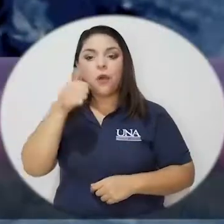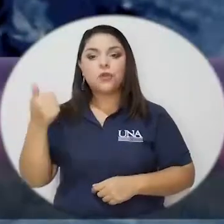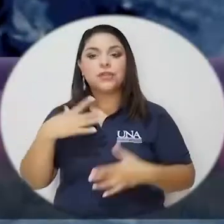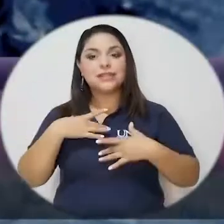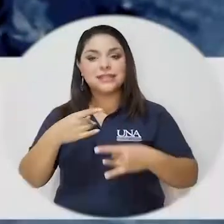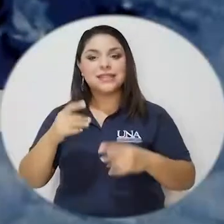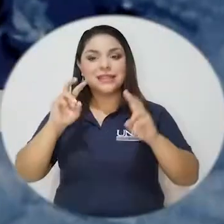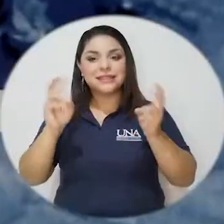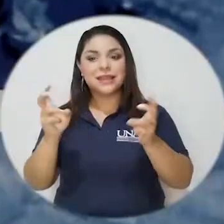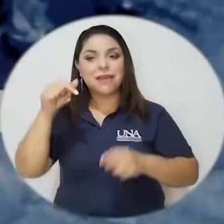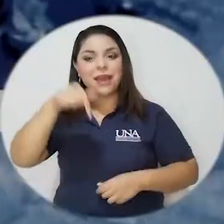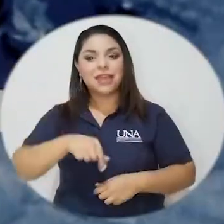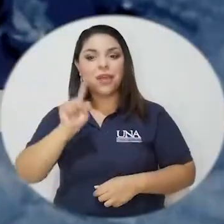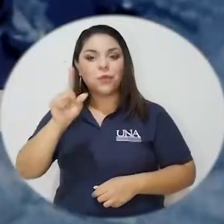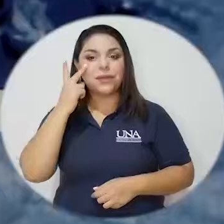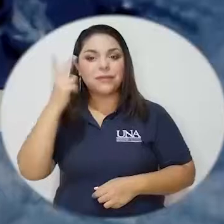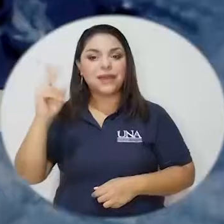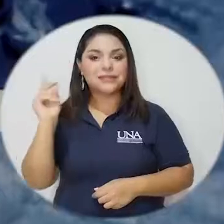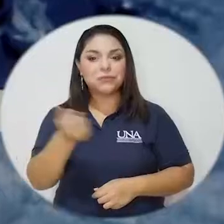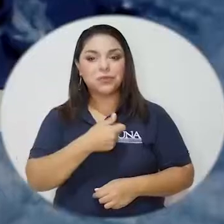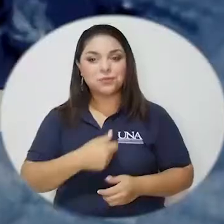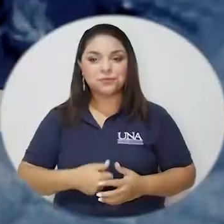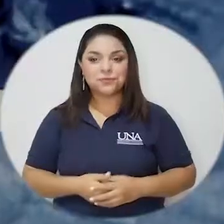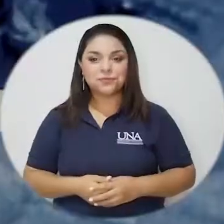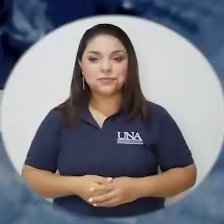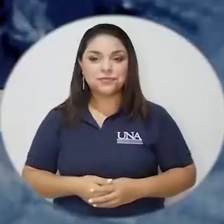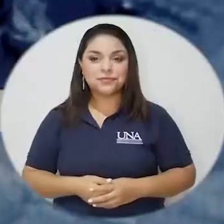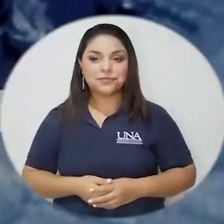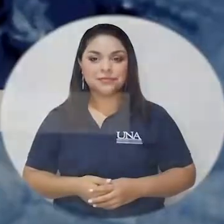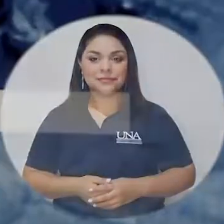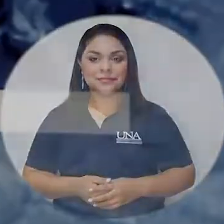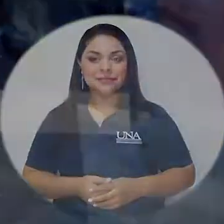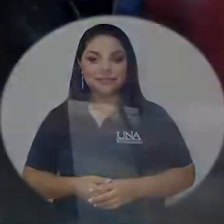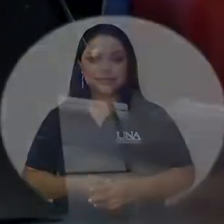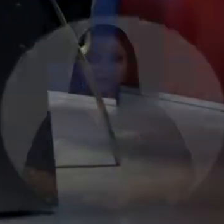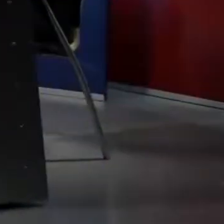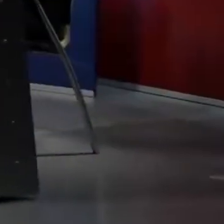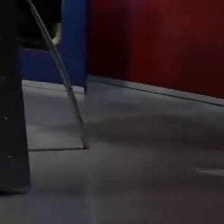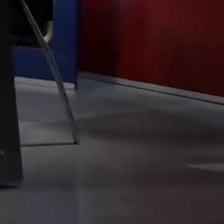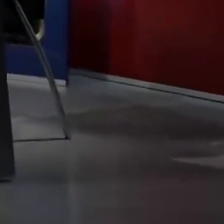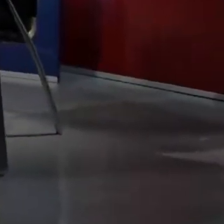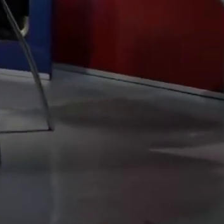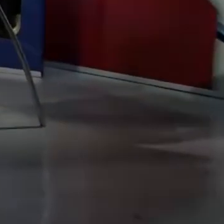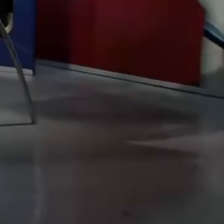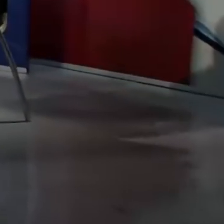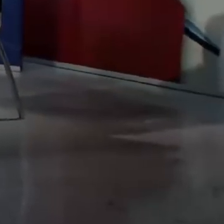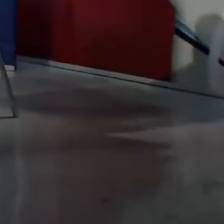próxima semana con otro interesante tema aquí en Una Mirada. Hasta pronto.